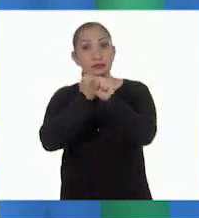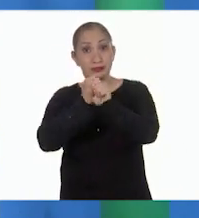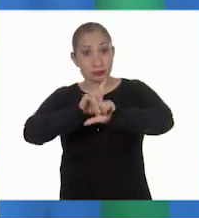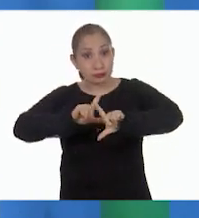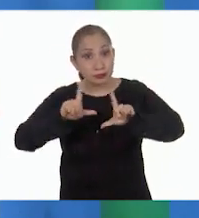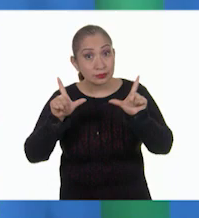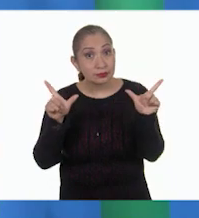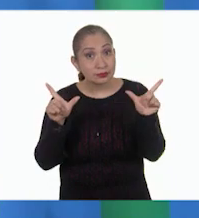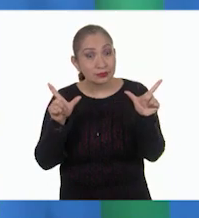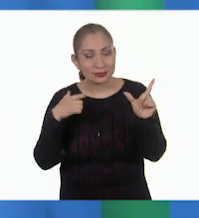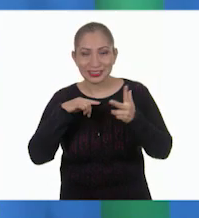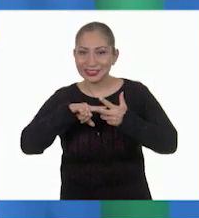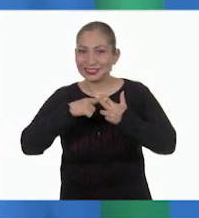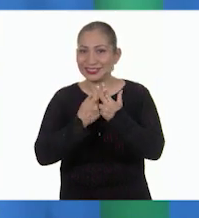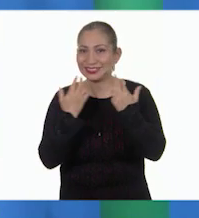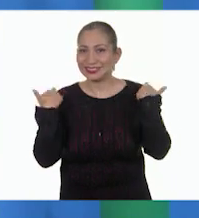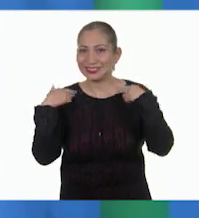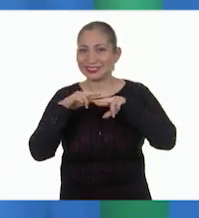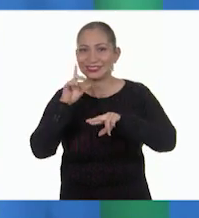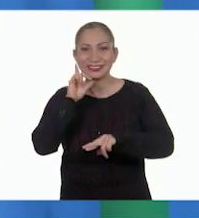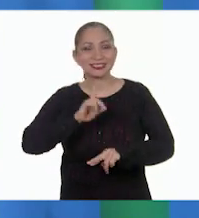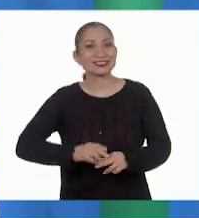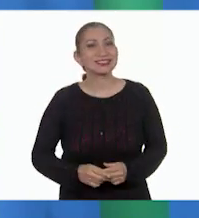¿Listos? Pues, comenzamos, maestra.